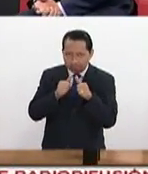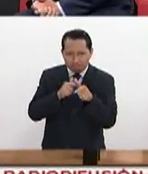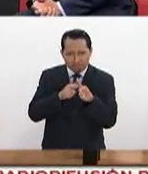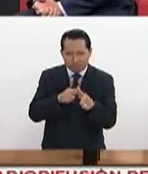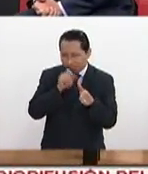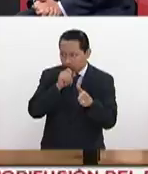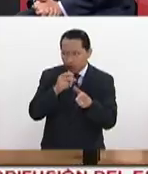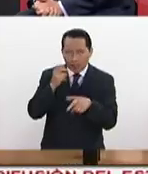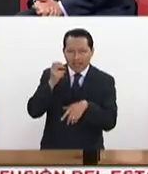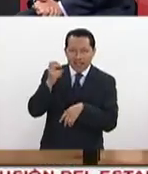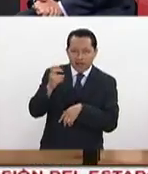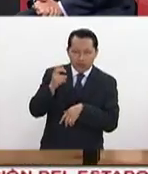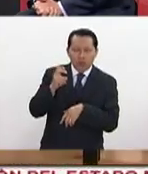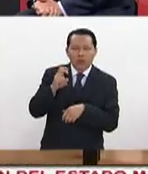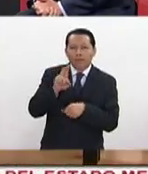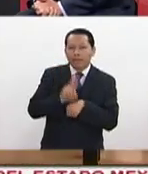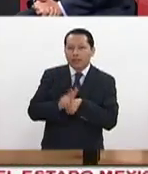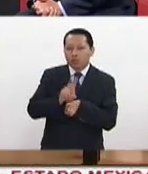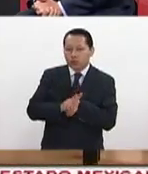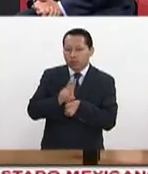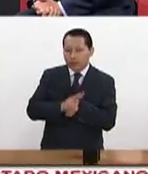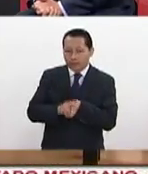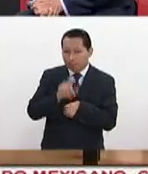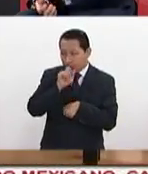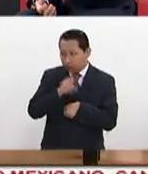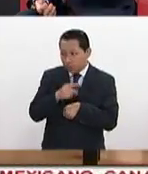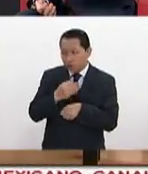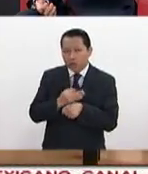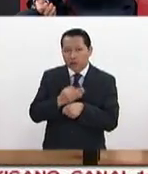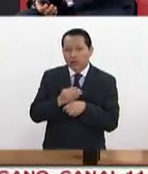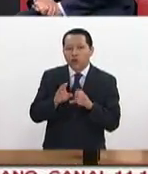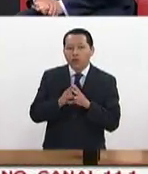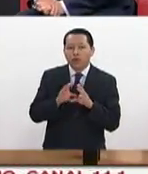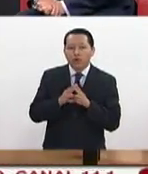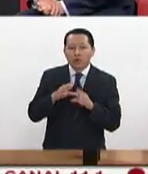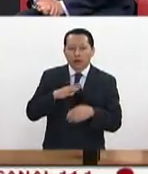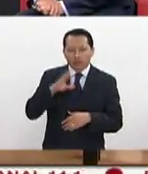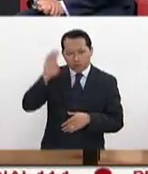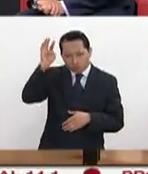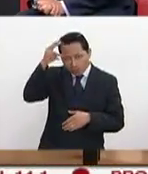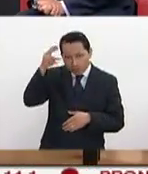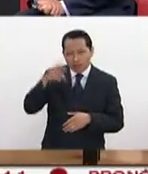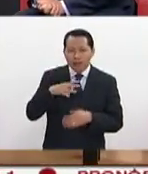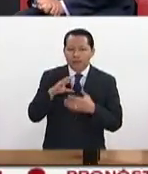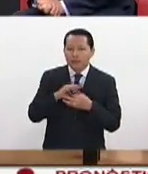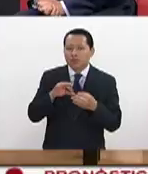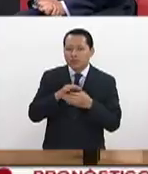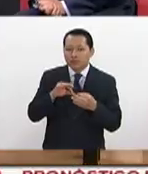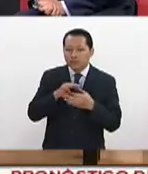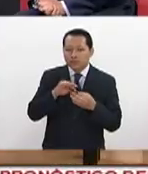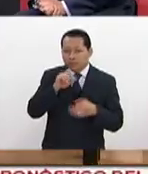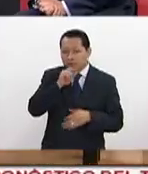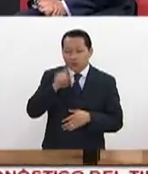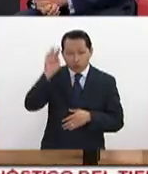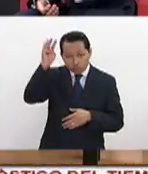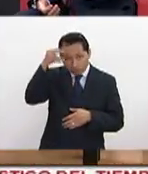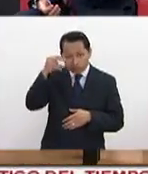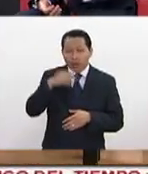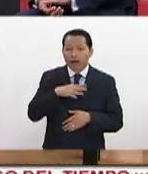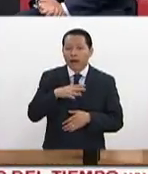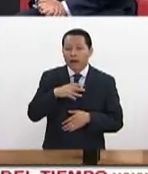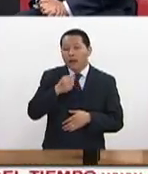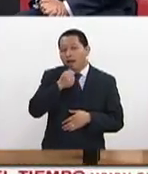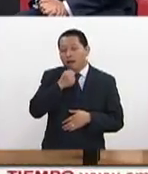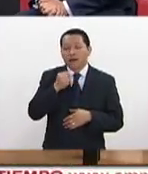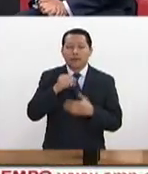hecho allá en Venezuela. Ahorita está hablando Donald Trump, están comentando en producción que está hablando Donald Trump en vivo,